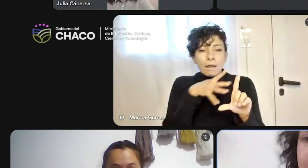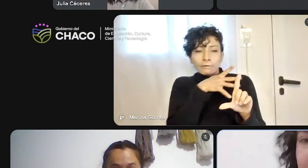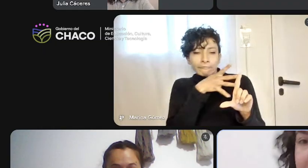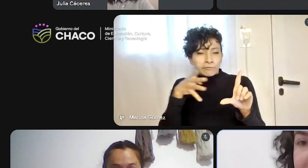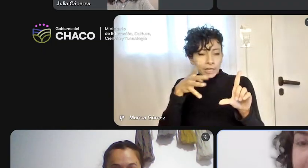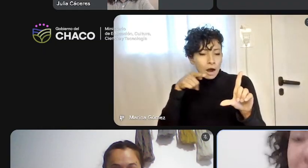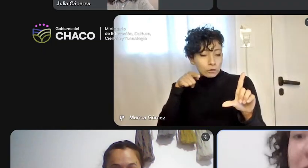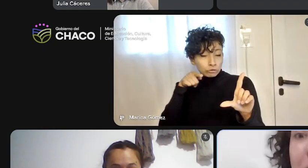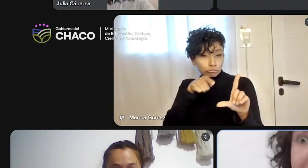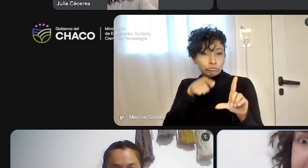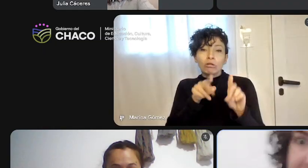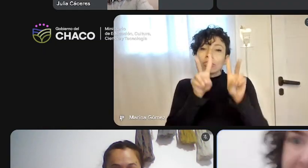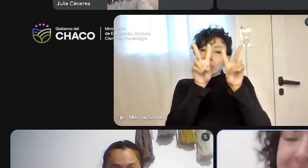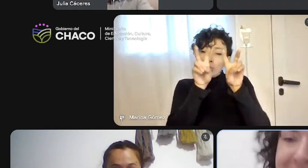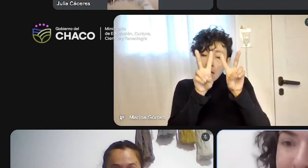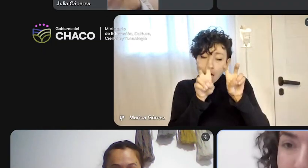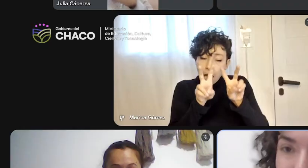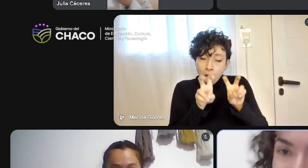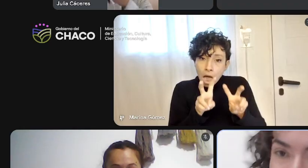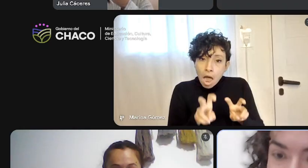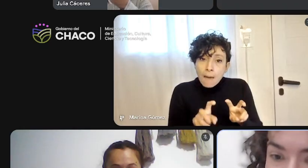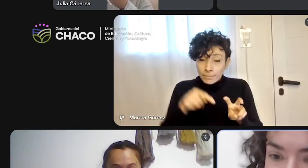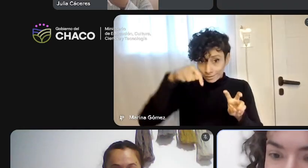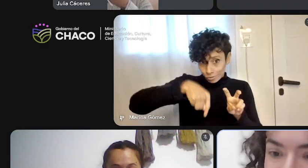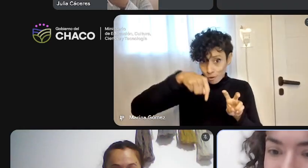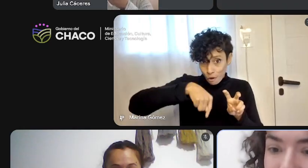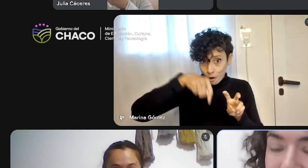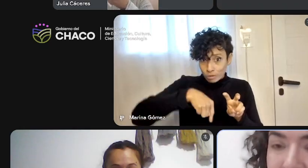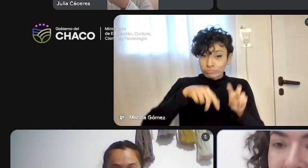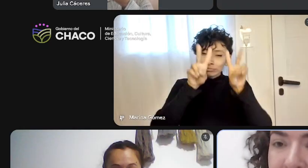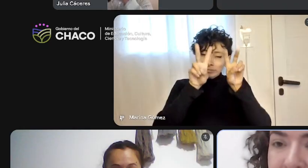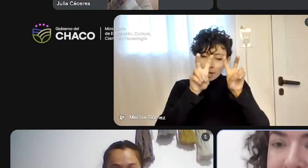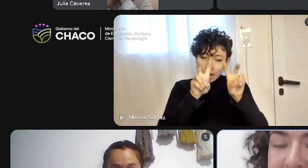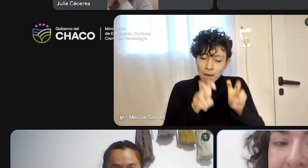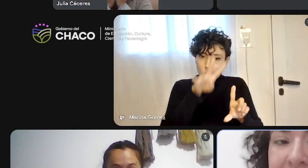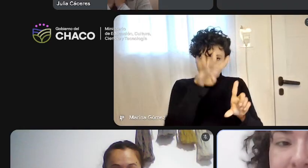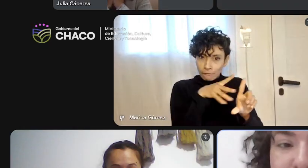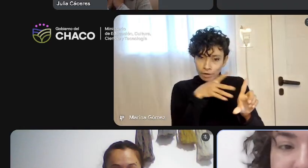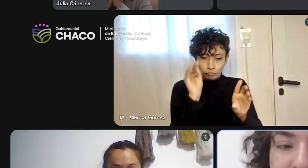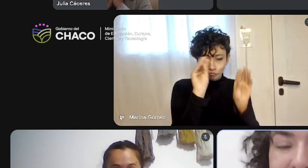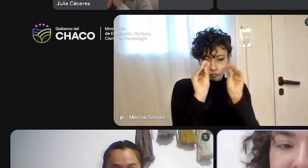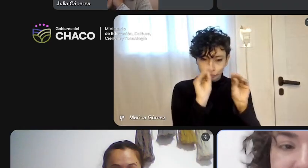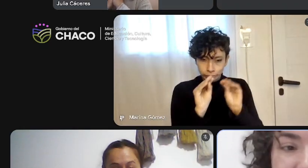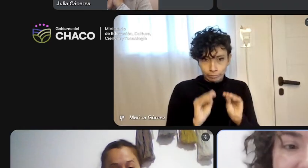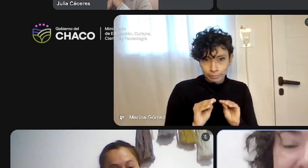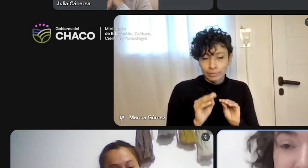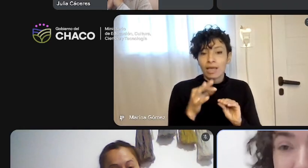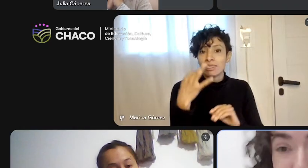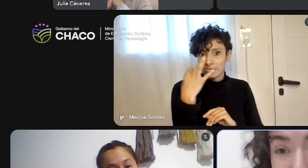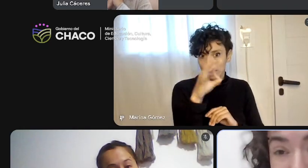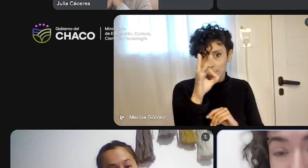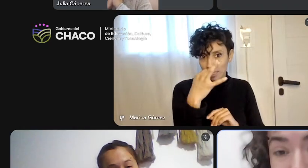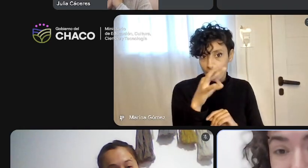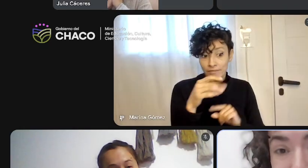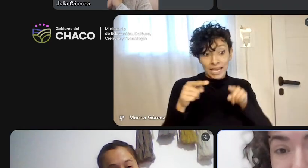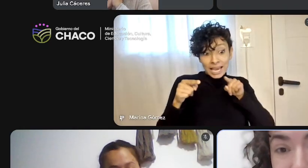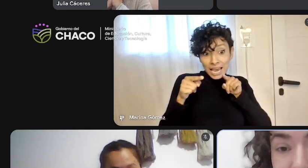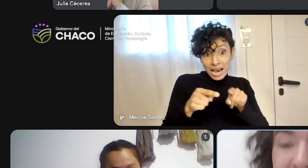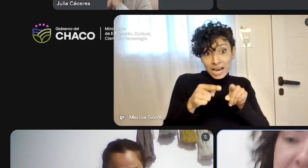estos temas que fuimos tratando y estos ejes que tratamos hoy. Así que de eso se va a tratar la actividad